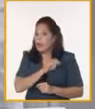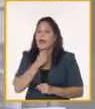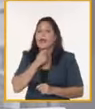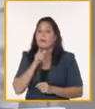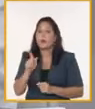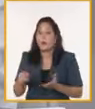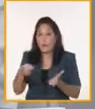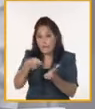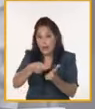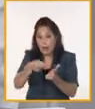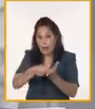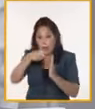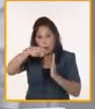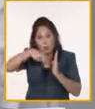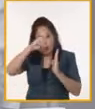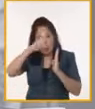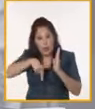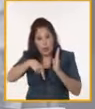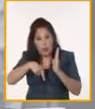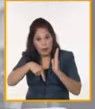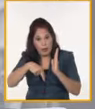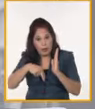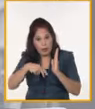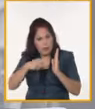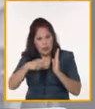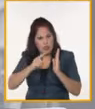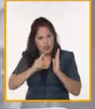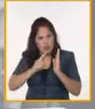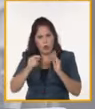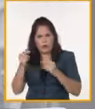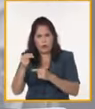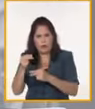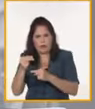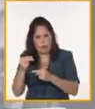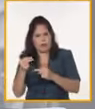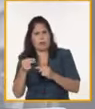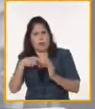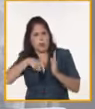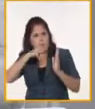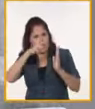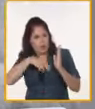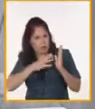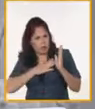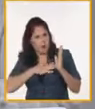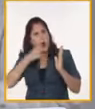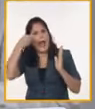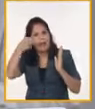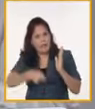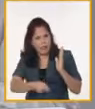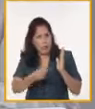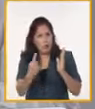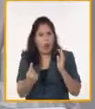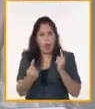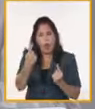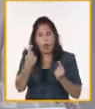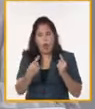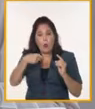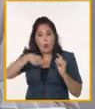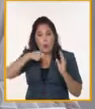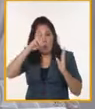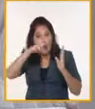con un código QR y le digan no tiene que ser transferencia no el ciudadano cubano tiene el derecho de exigir que